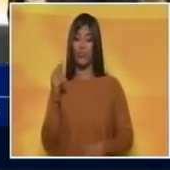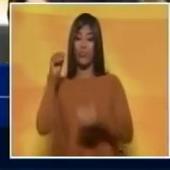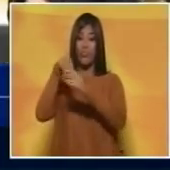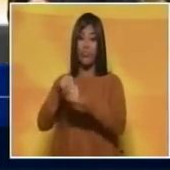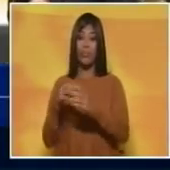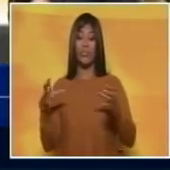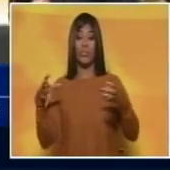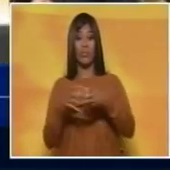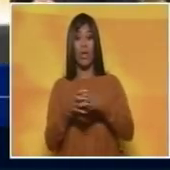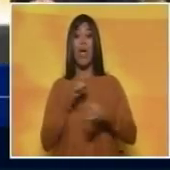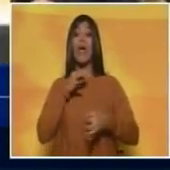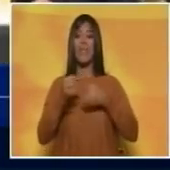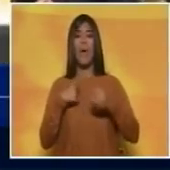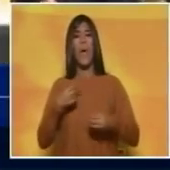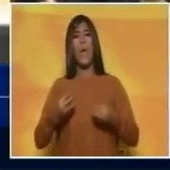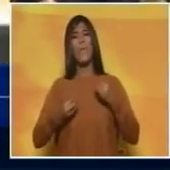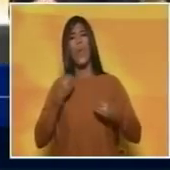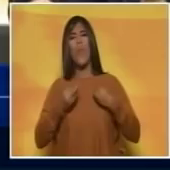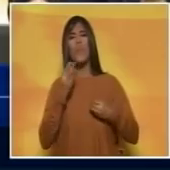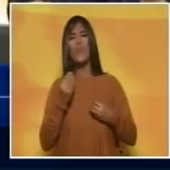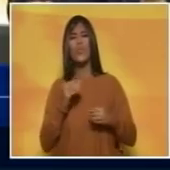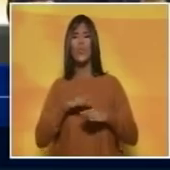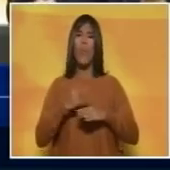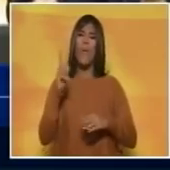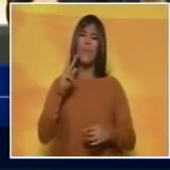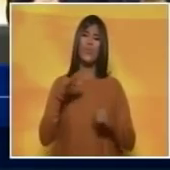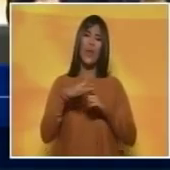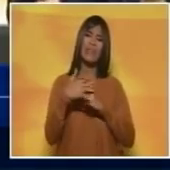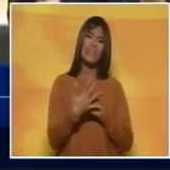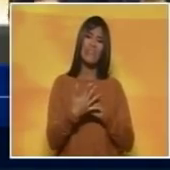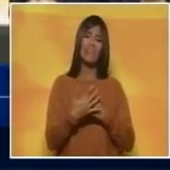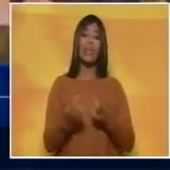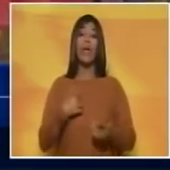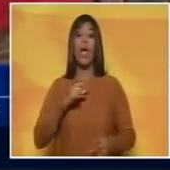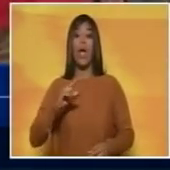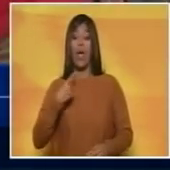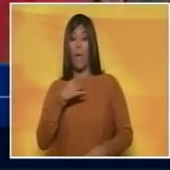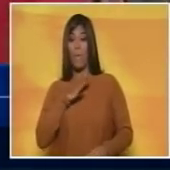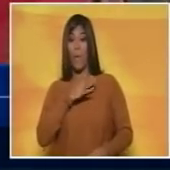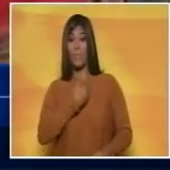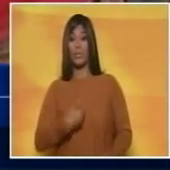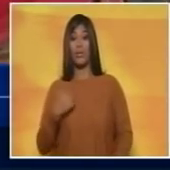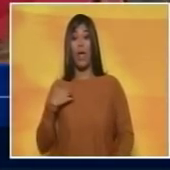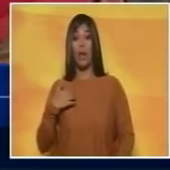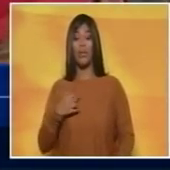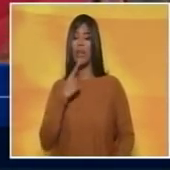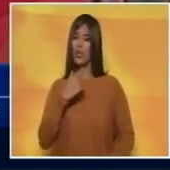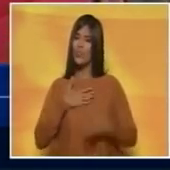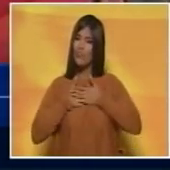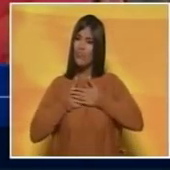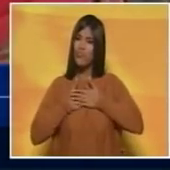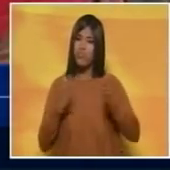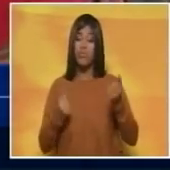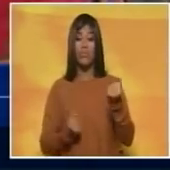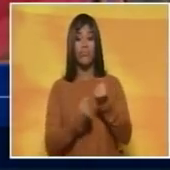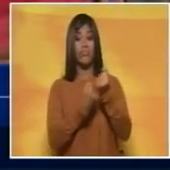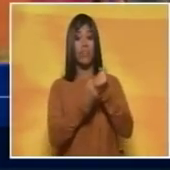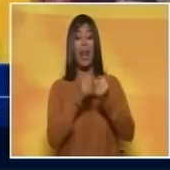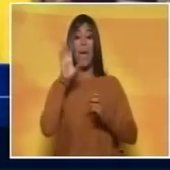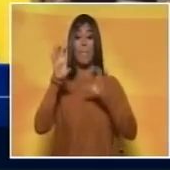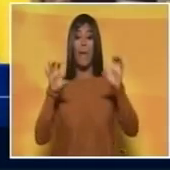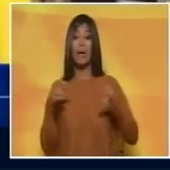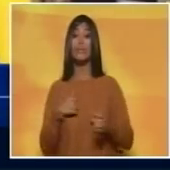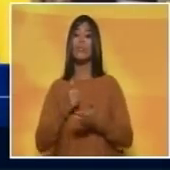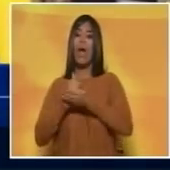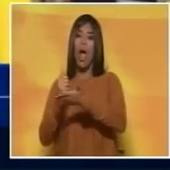Duque reiteraron su preocupación por la situación que atraviesa Venezuela. El primer mandatario argentino destacó la solidaridad que los países